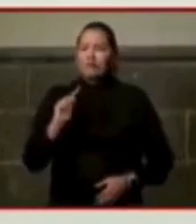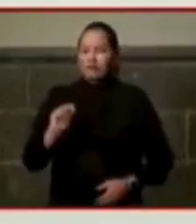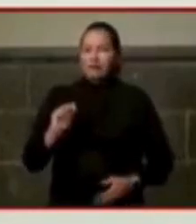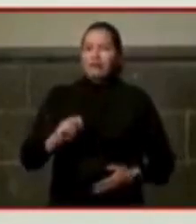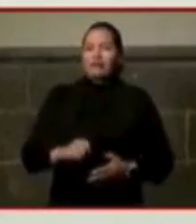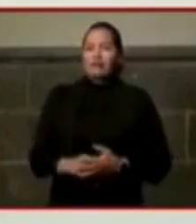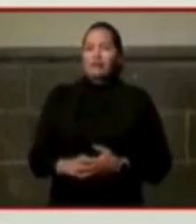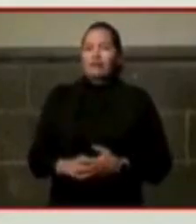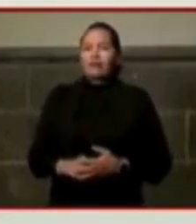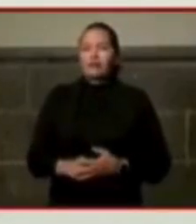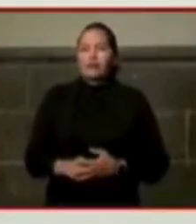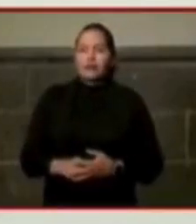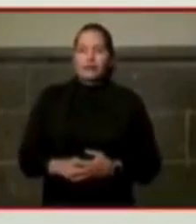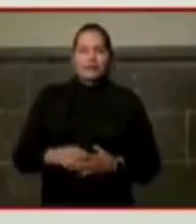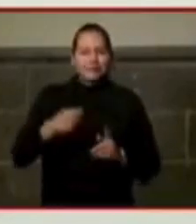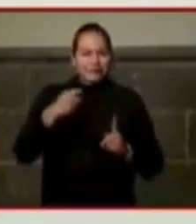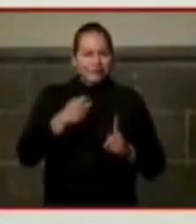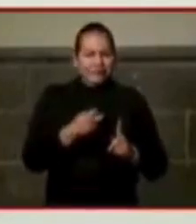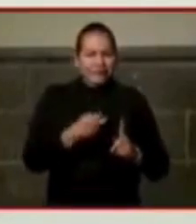Es una mujer